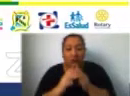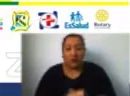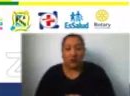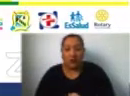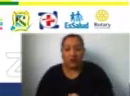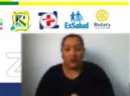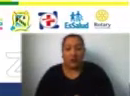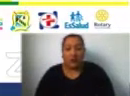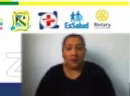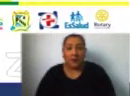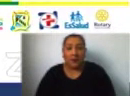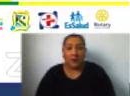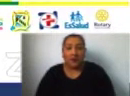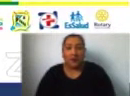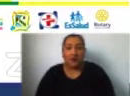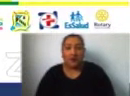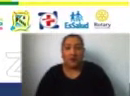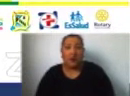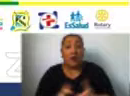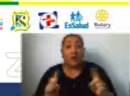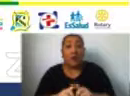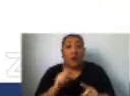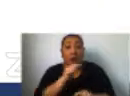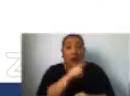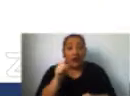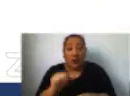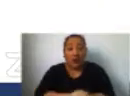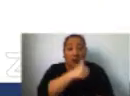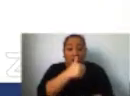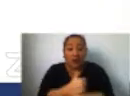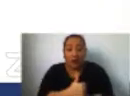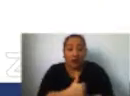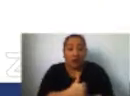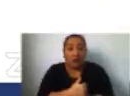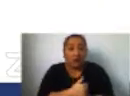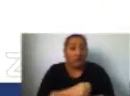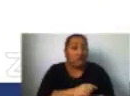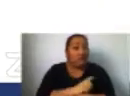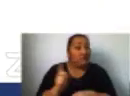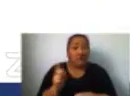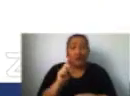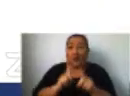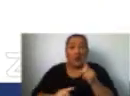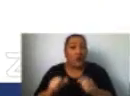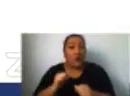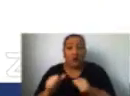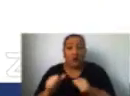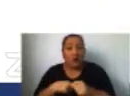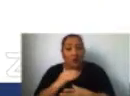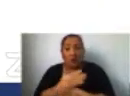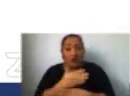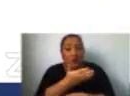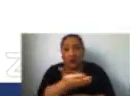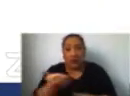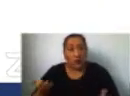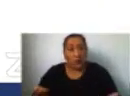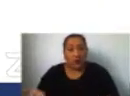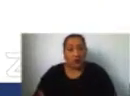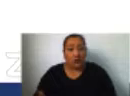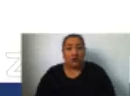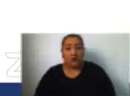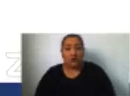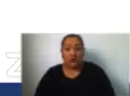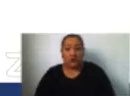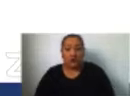Pero las motivaciones de estas autoridades no son ajenas a algunos números que debemos compartir con ustedes.